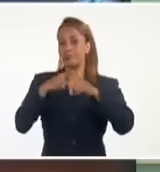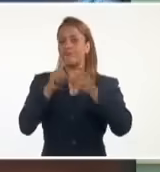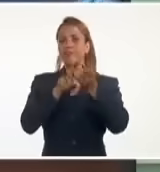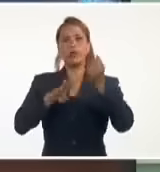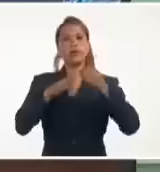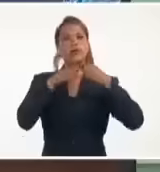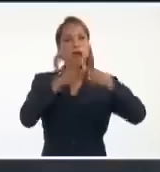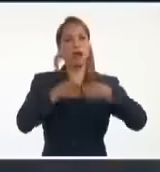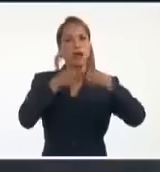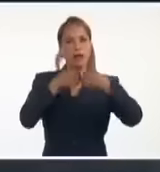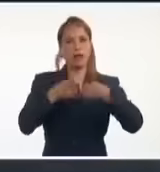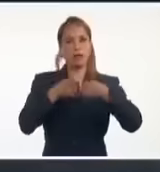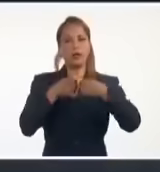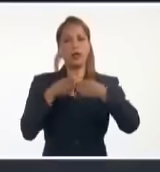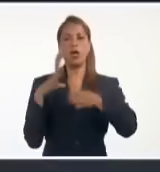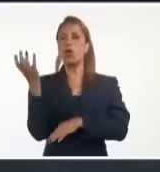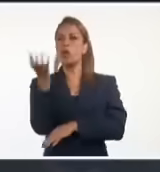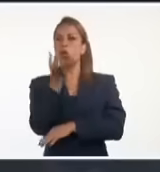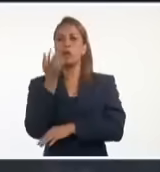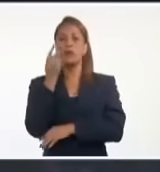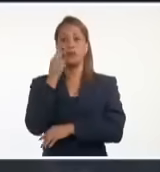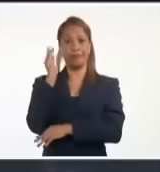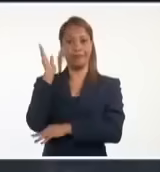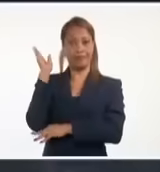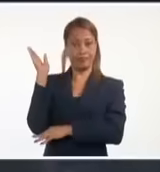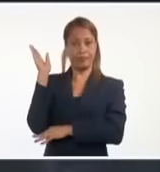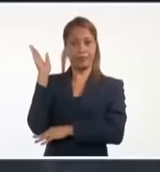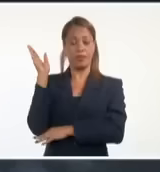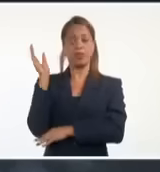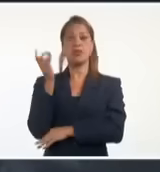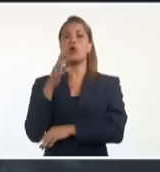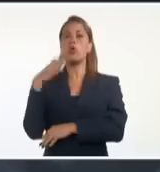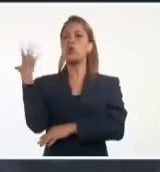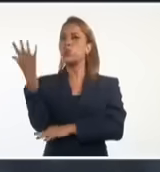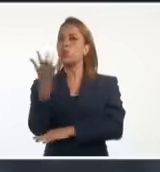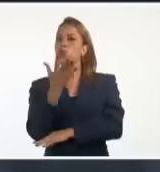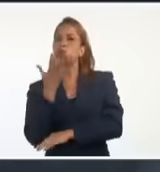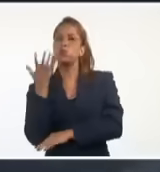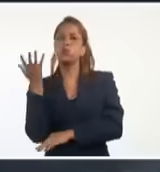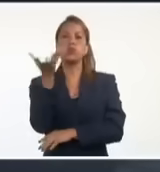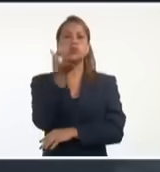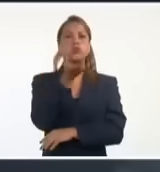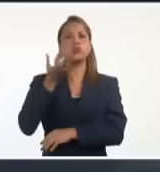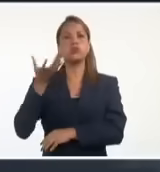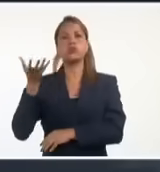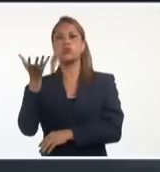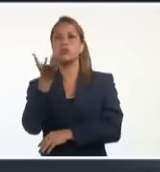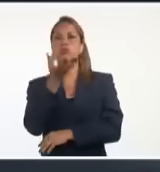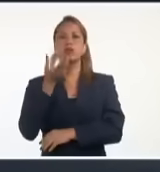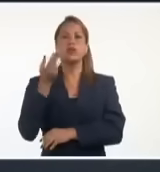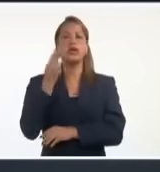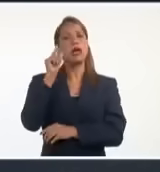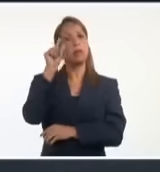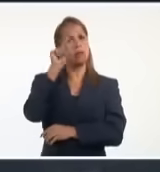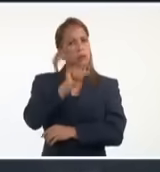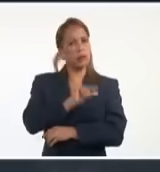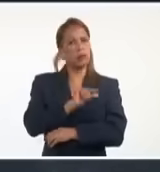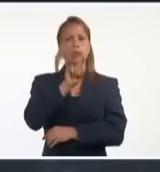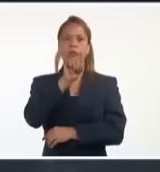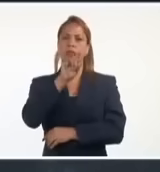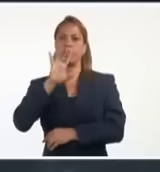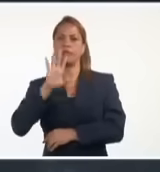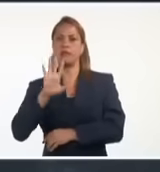Granma. Los vientos, fíjense ustedes, los vientos generales de lo que es el sistema de la tormenta han disminuido a